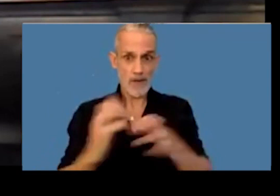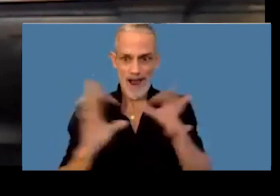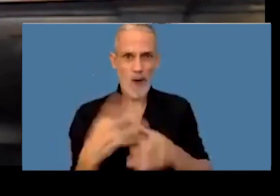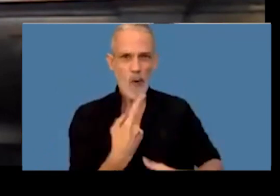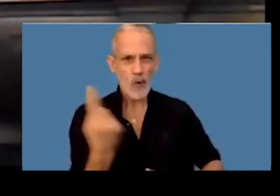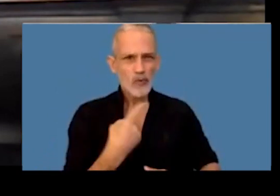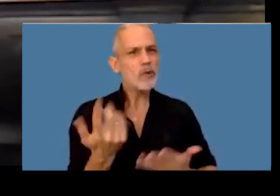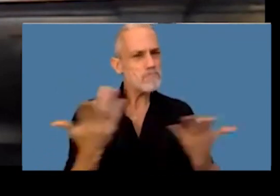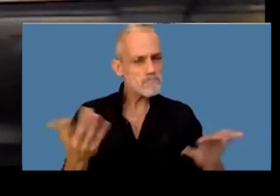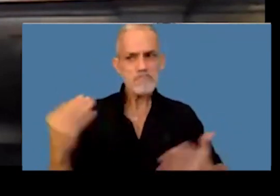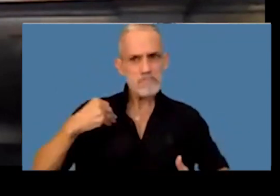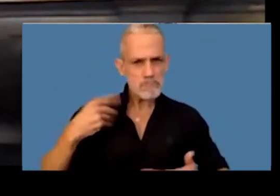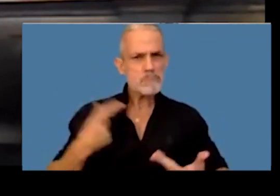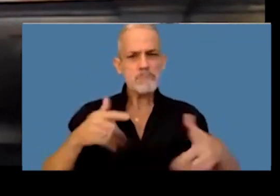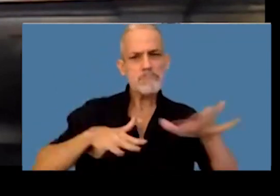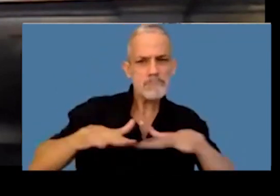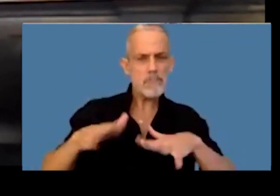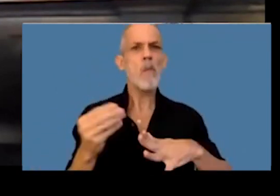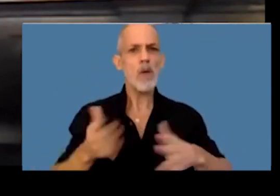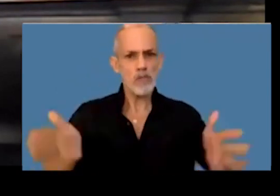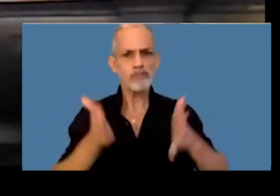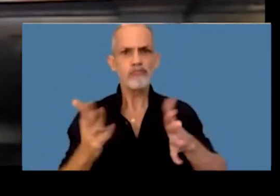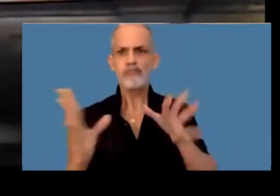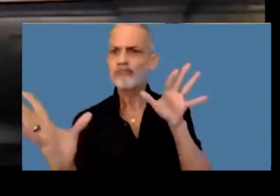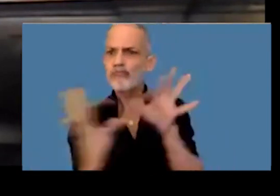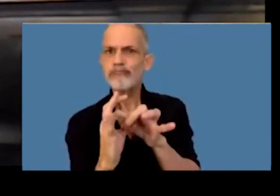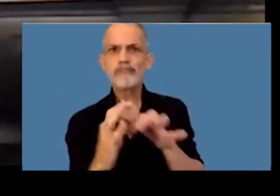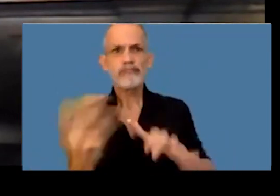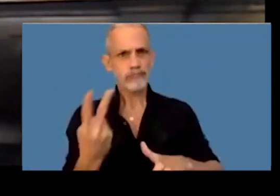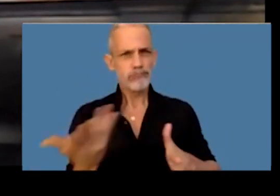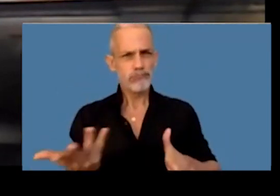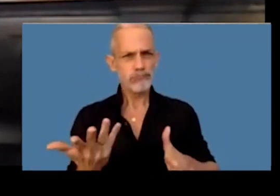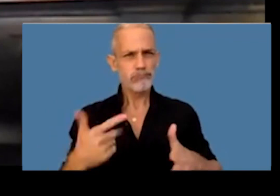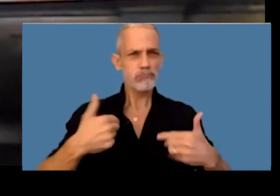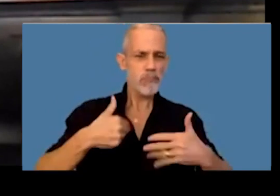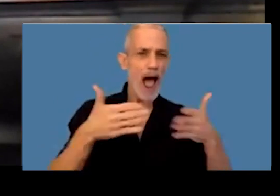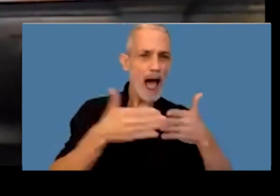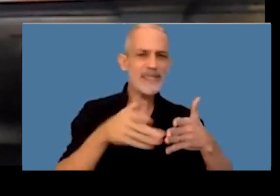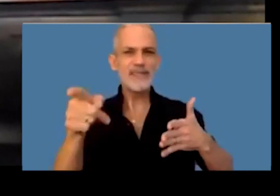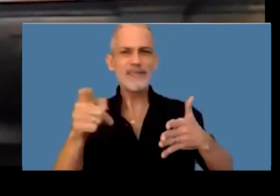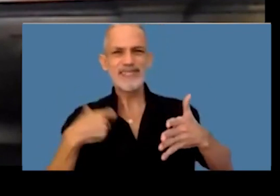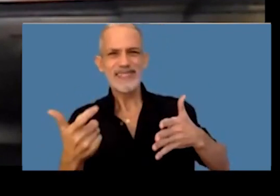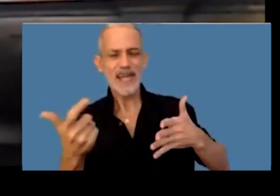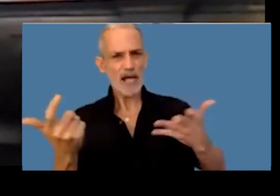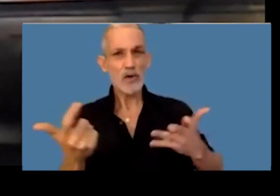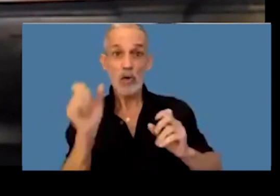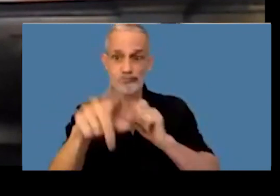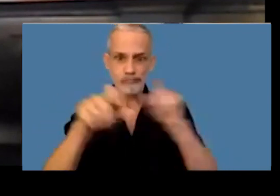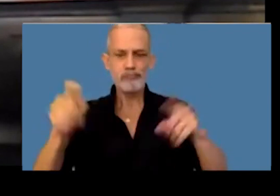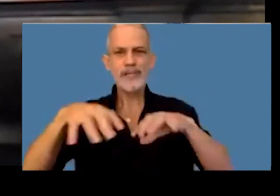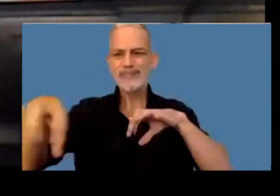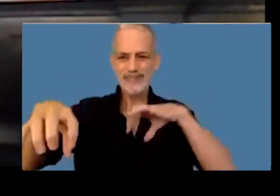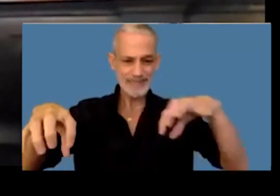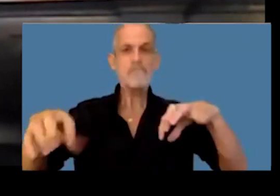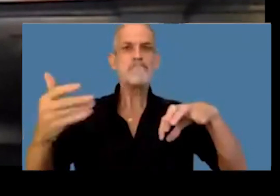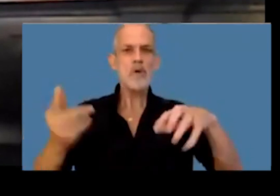qué acciones podemos impulsar en forma articulada y qué aporte desde cada uno de nuestros sectores podemos